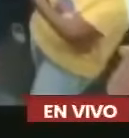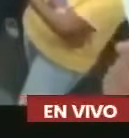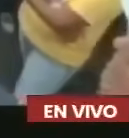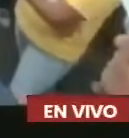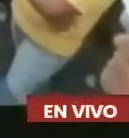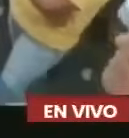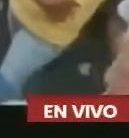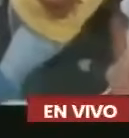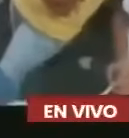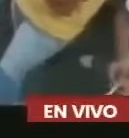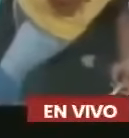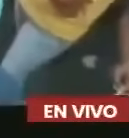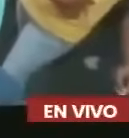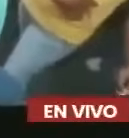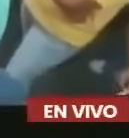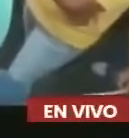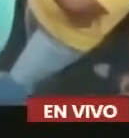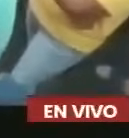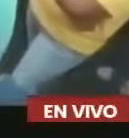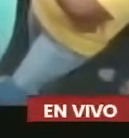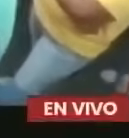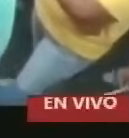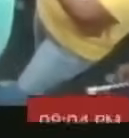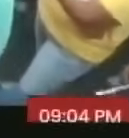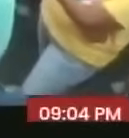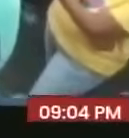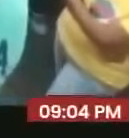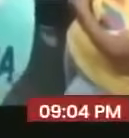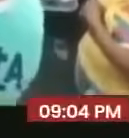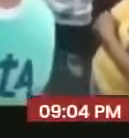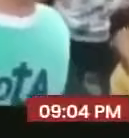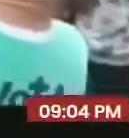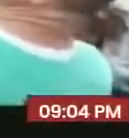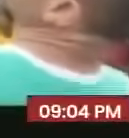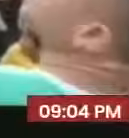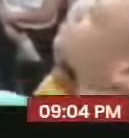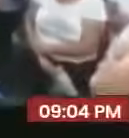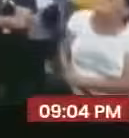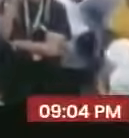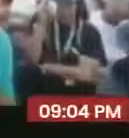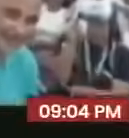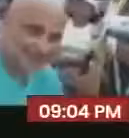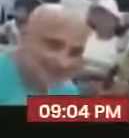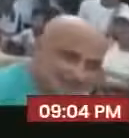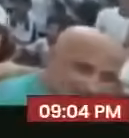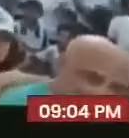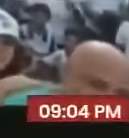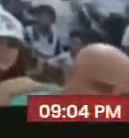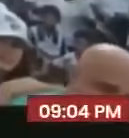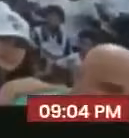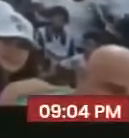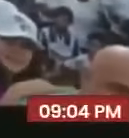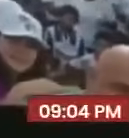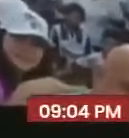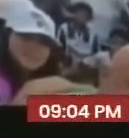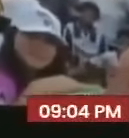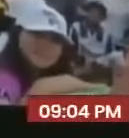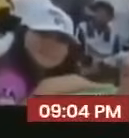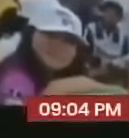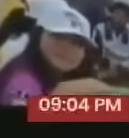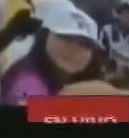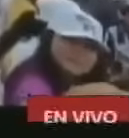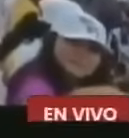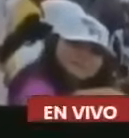Lulo. Porque el lago orbital de París de 1899 hasta la fecha no tiene ninguna validez